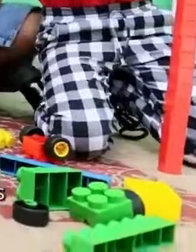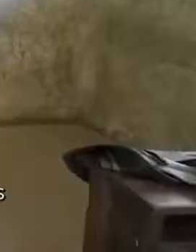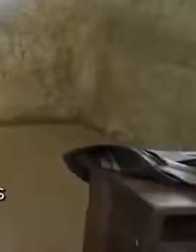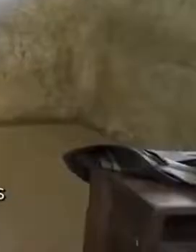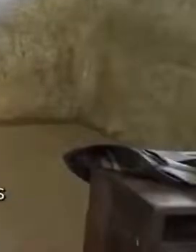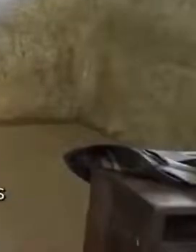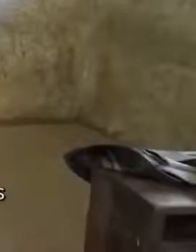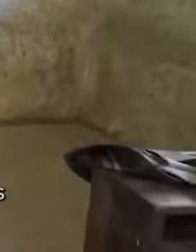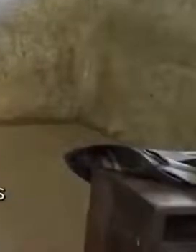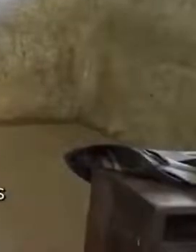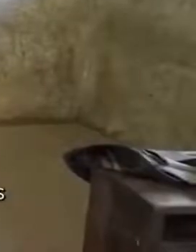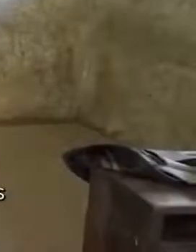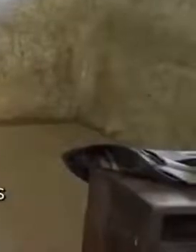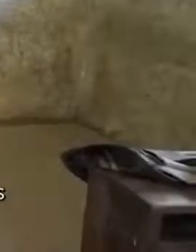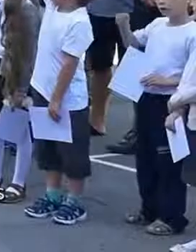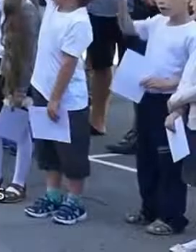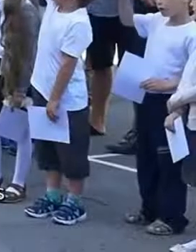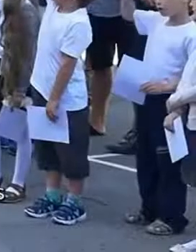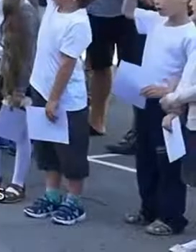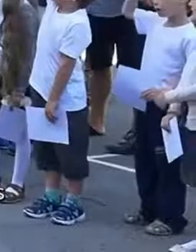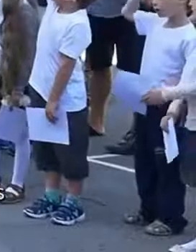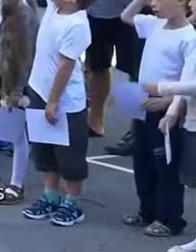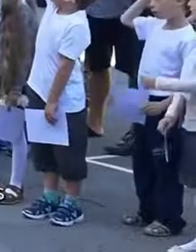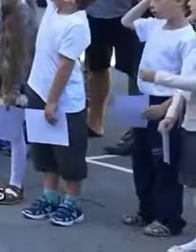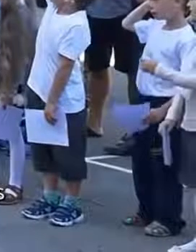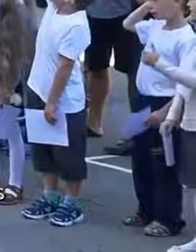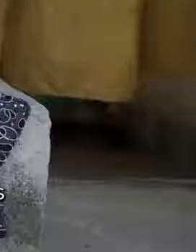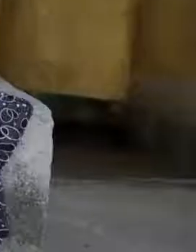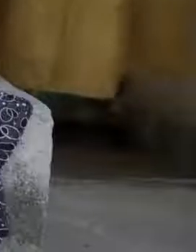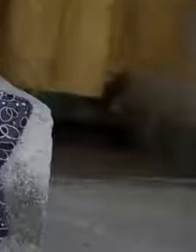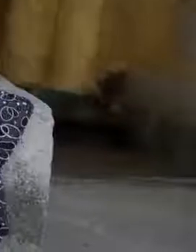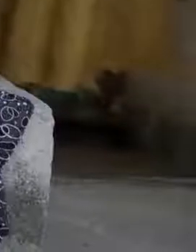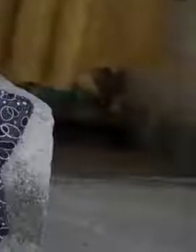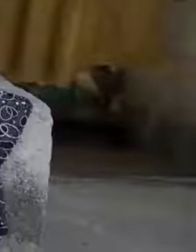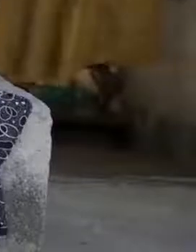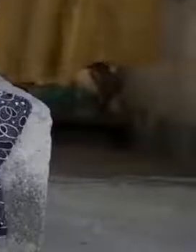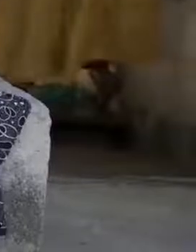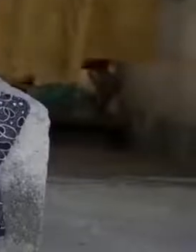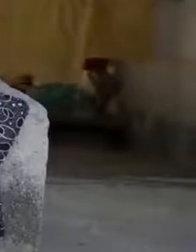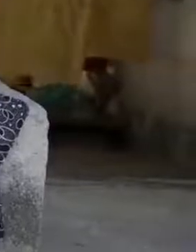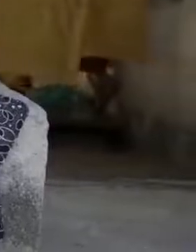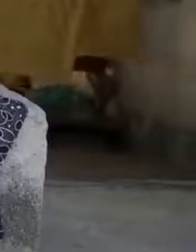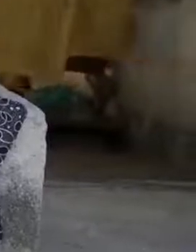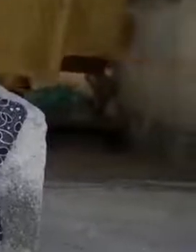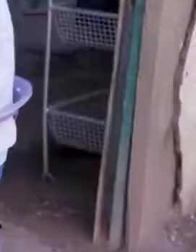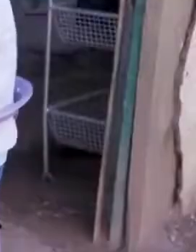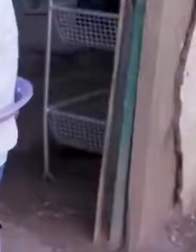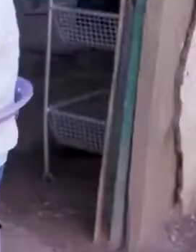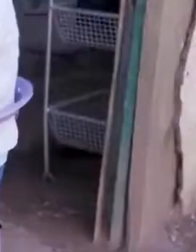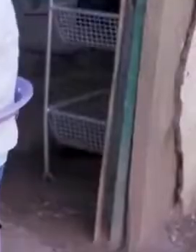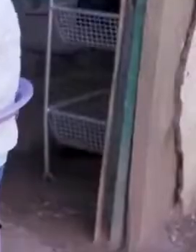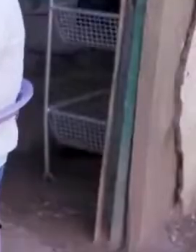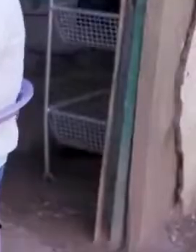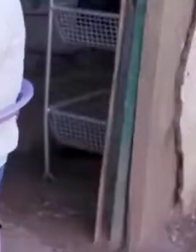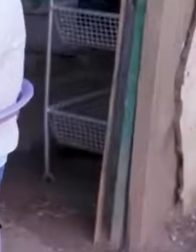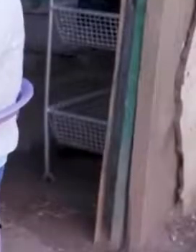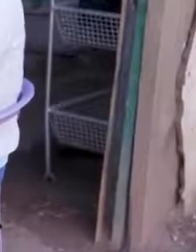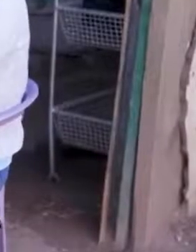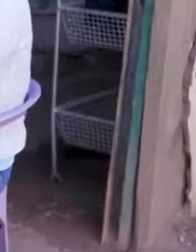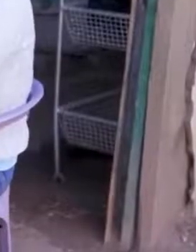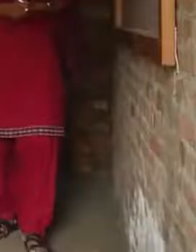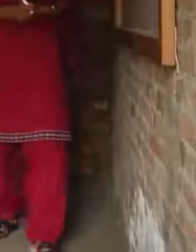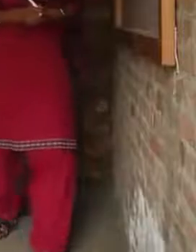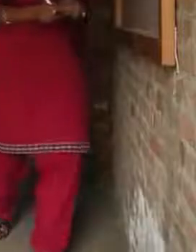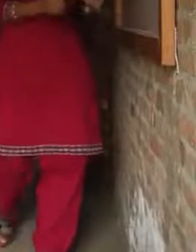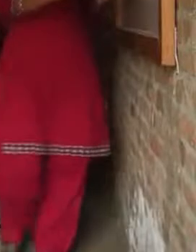Trabajemos juntos, tanto dentro de nuestras comunidades como en todo el mundo, y luchemos porque la educación actúe como el mejor respaldo de